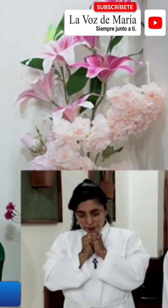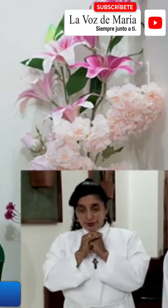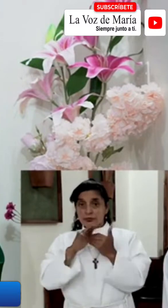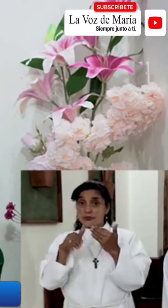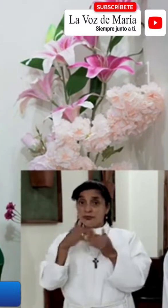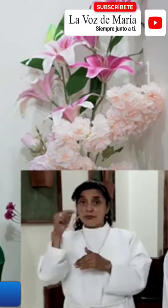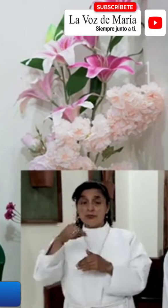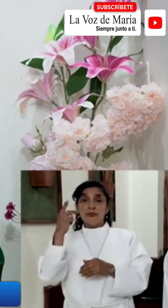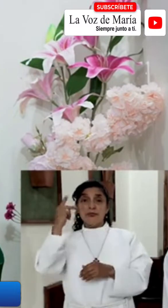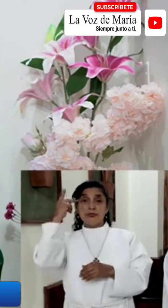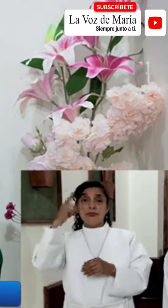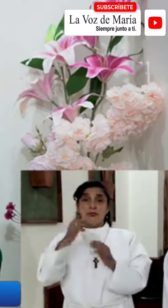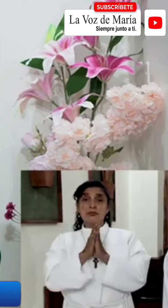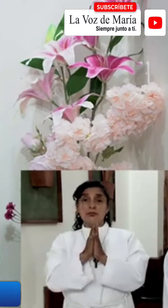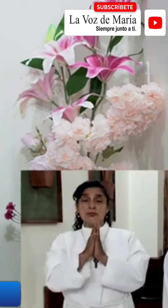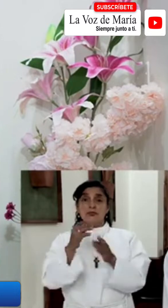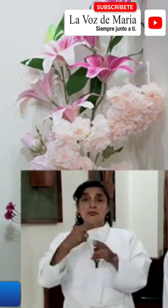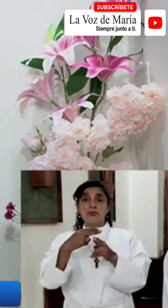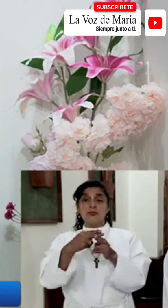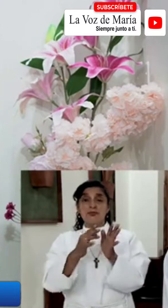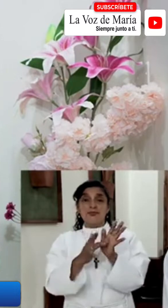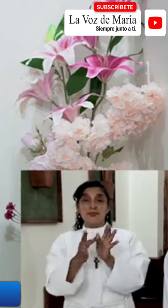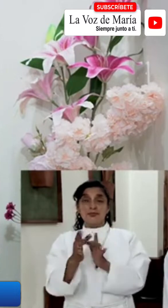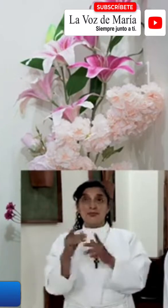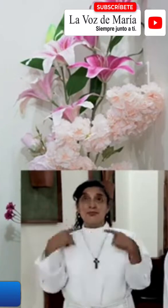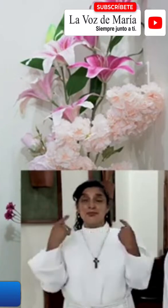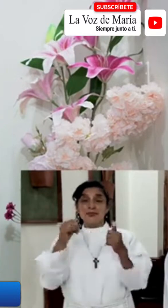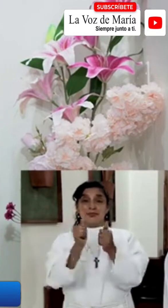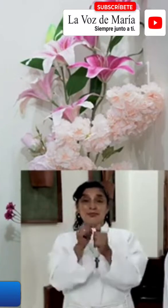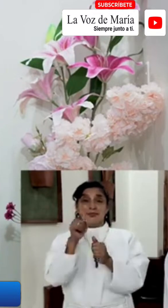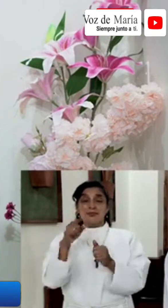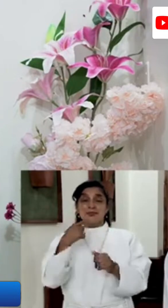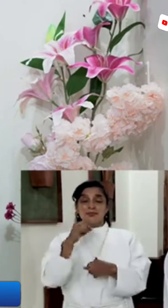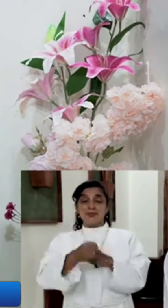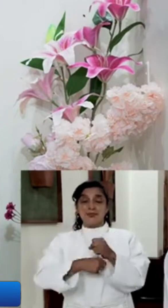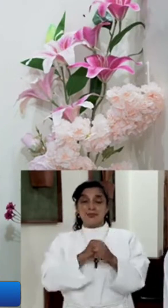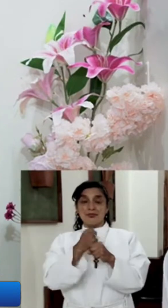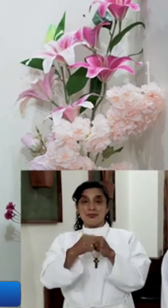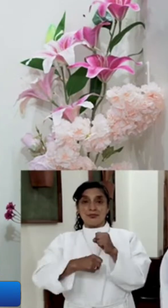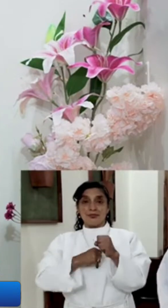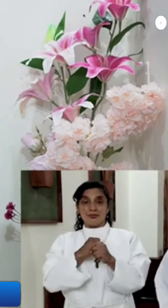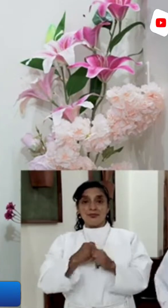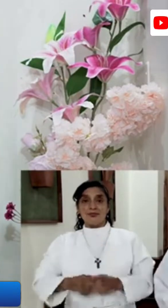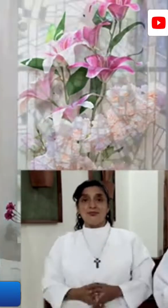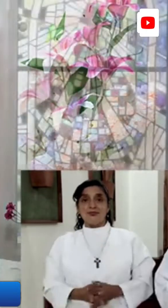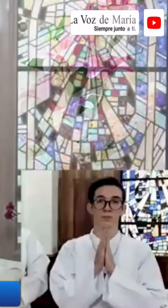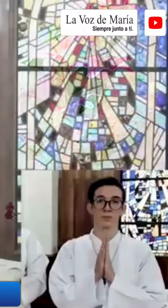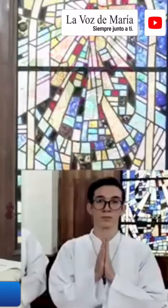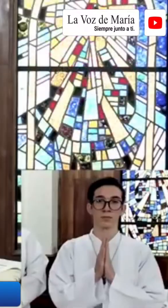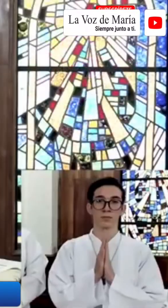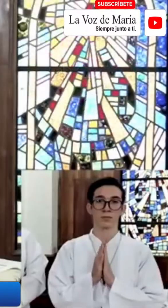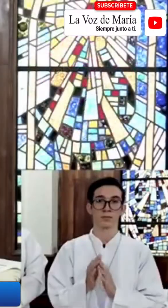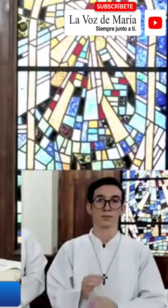Todo esto, Padre, te pedimos en nombre de Jesús, quien vive contigo por los siglos de los siglos. Amén.